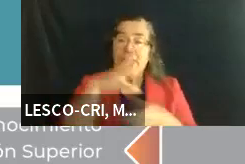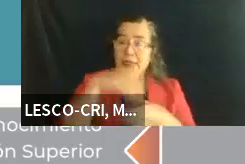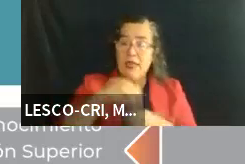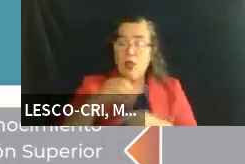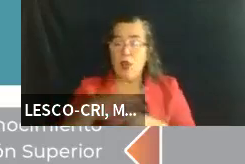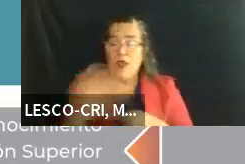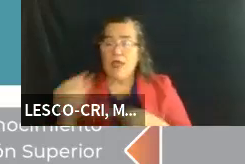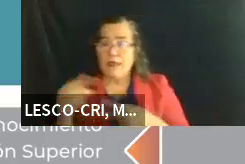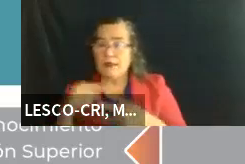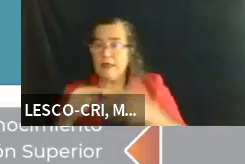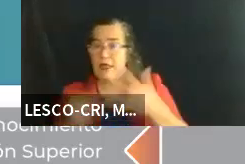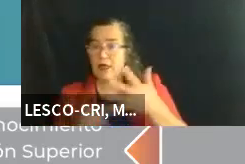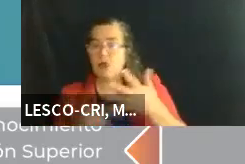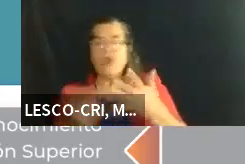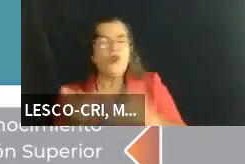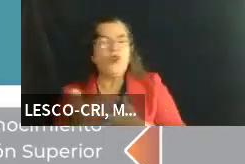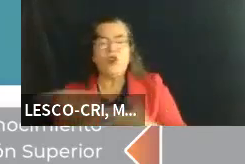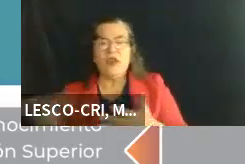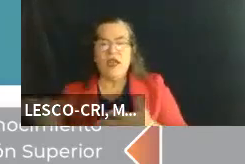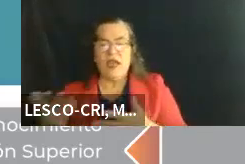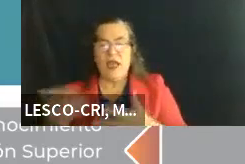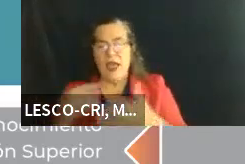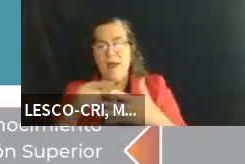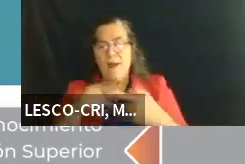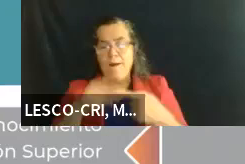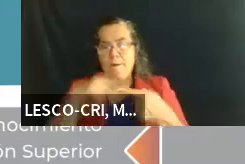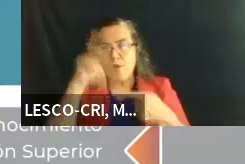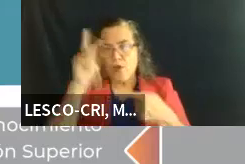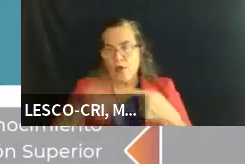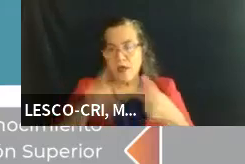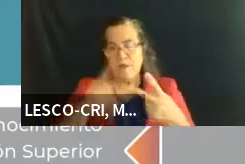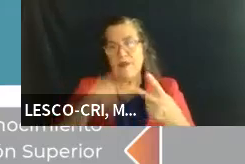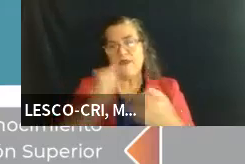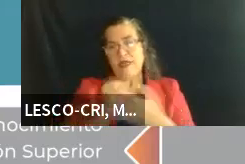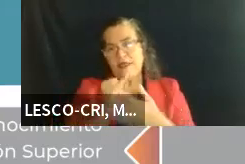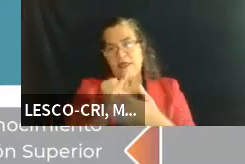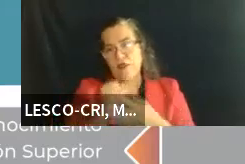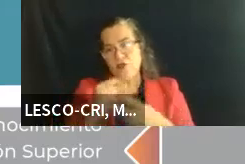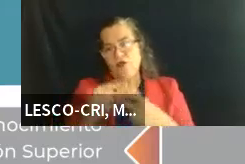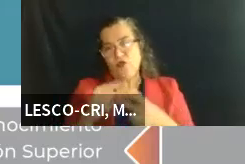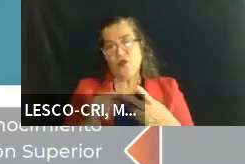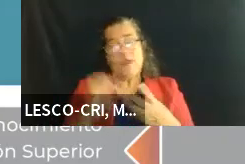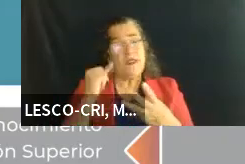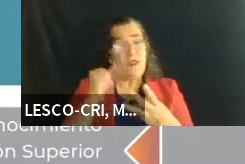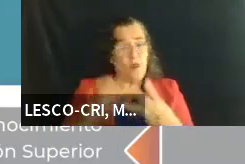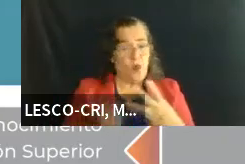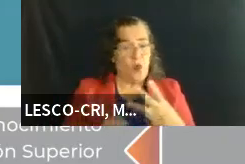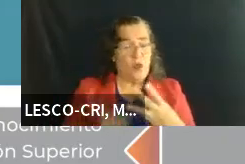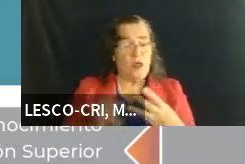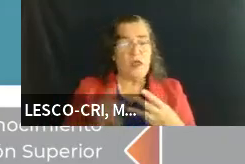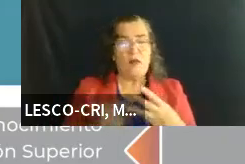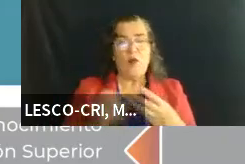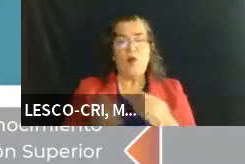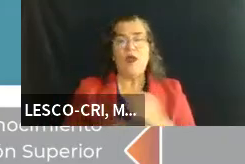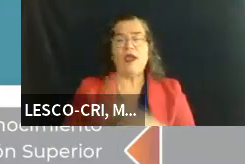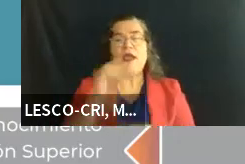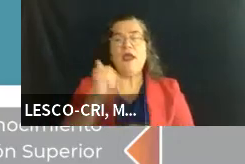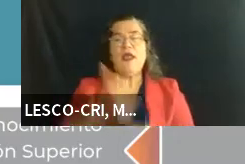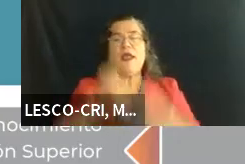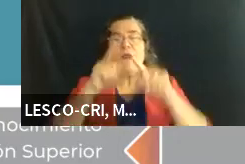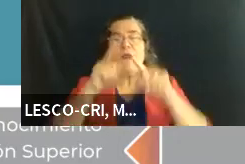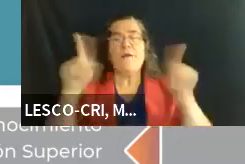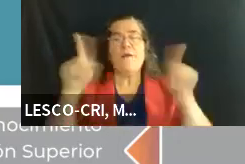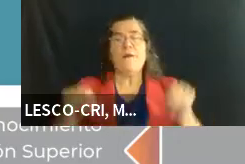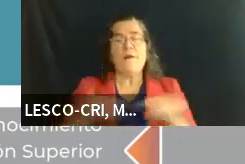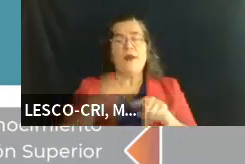los programas y de las instituciones, y por supuesto, y por último, y no menor, crear marcos nacionales de